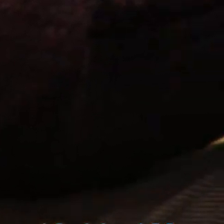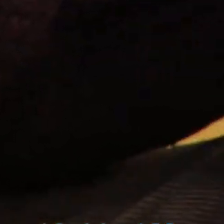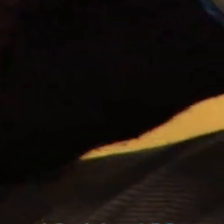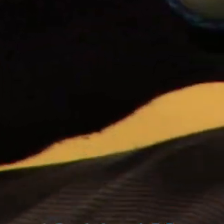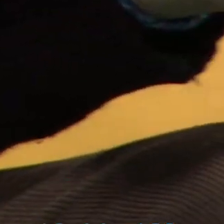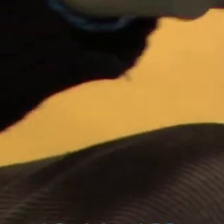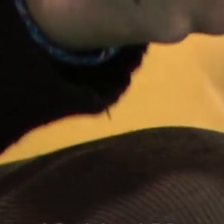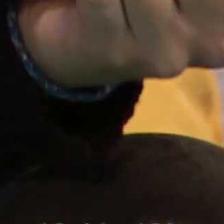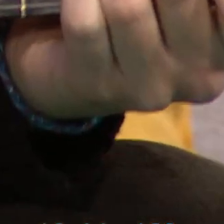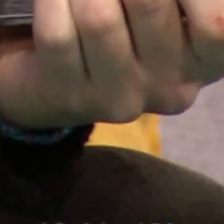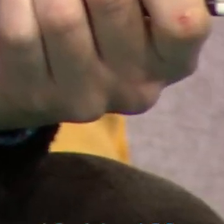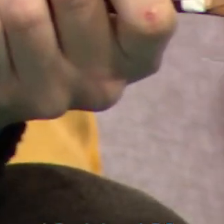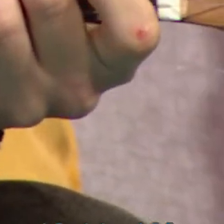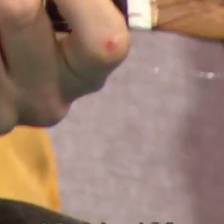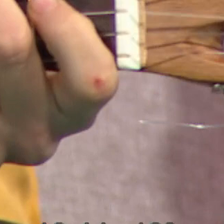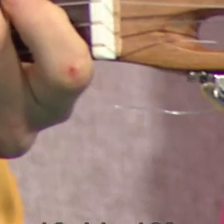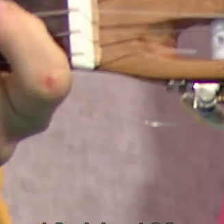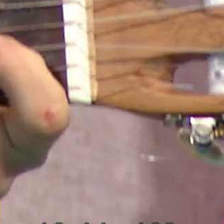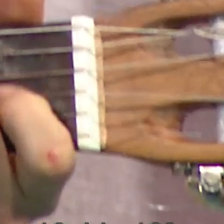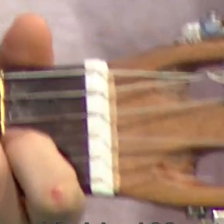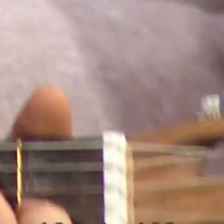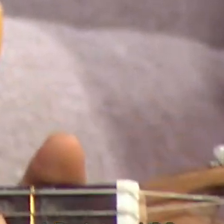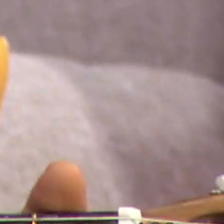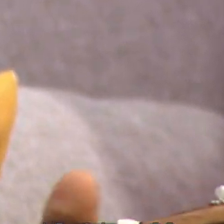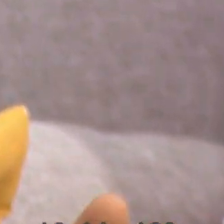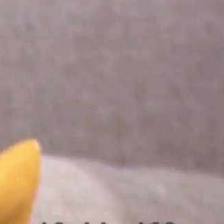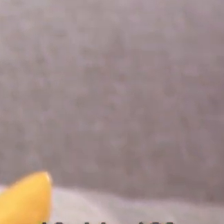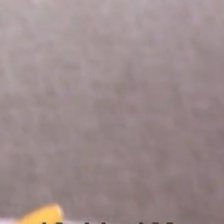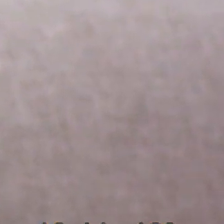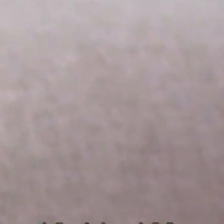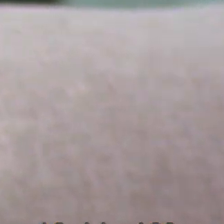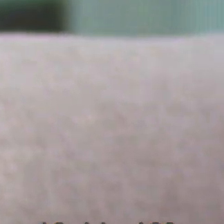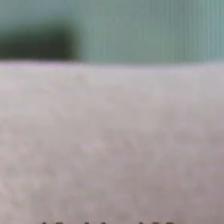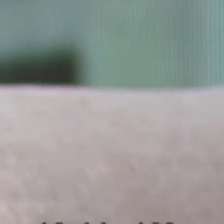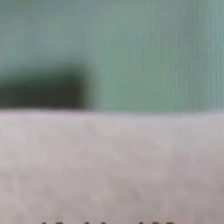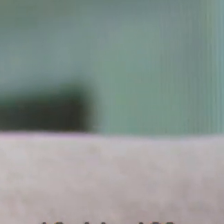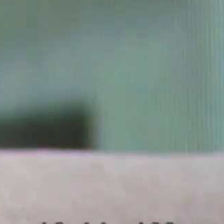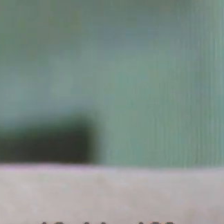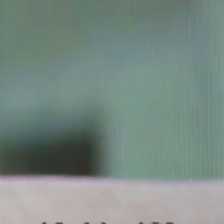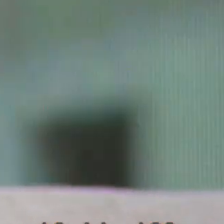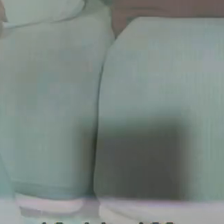Gracias al vuelo que ya nos da,